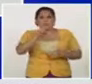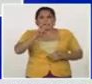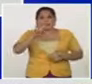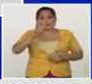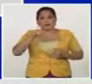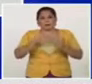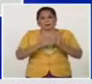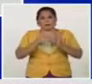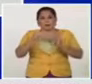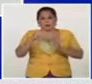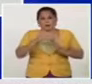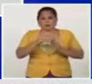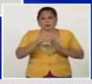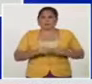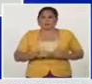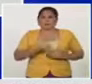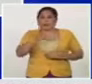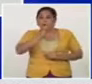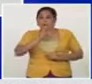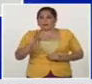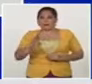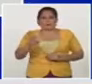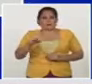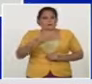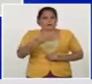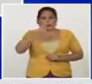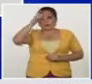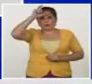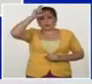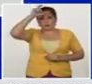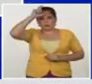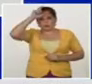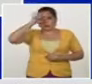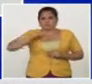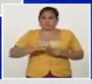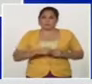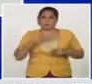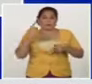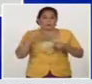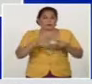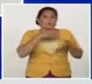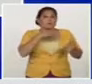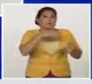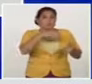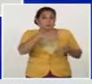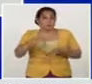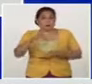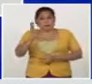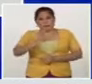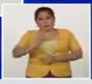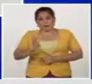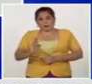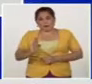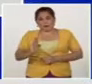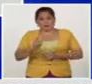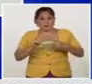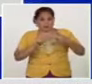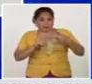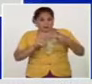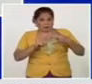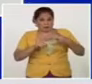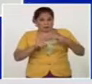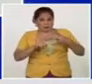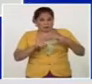millones. Brasil, Francia y Turquía. Y en el caso de los fallecidos, Brasil en un segundo lugar,